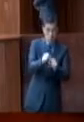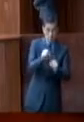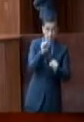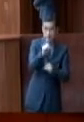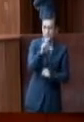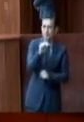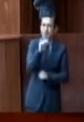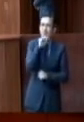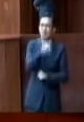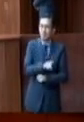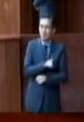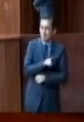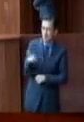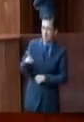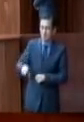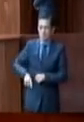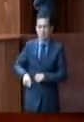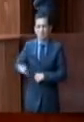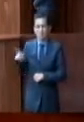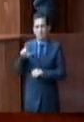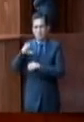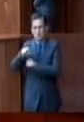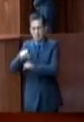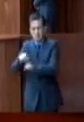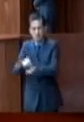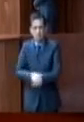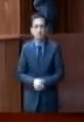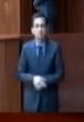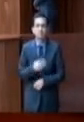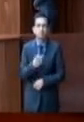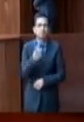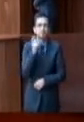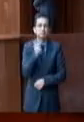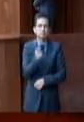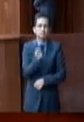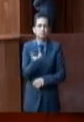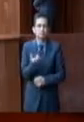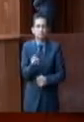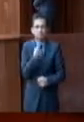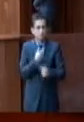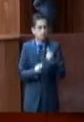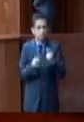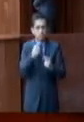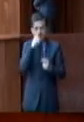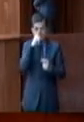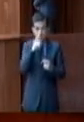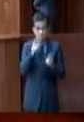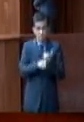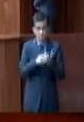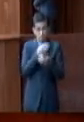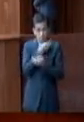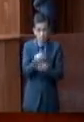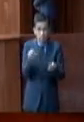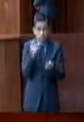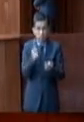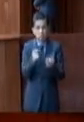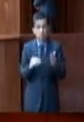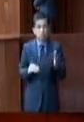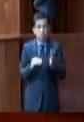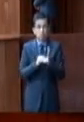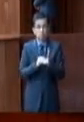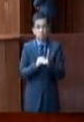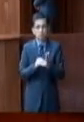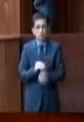como un logro gubernamental esto hace en algunos apartados de este comunicado hace que